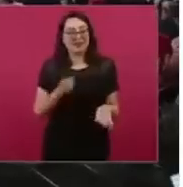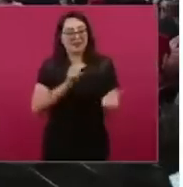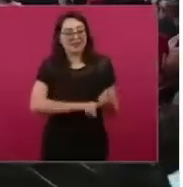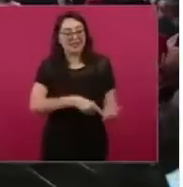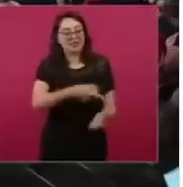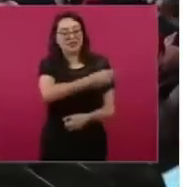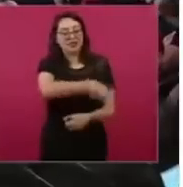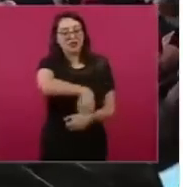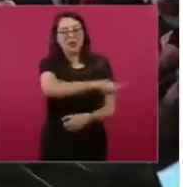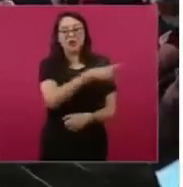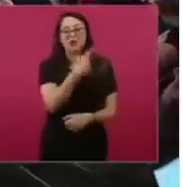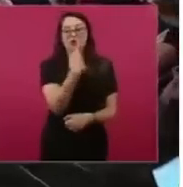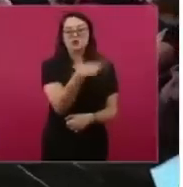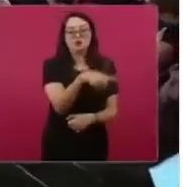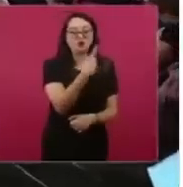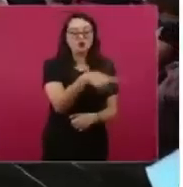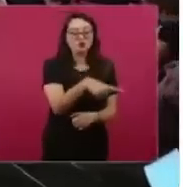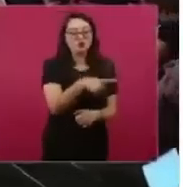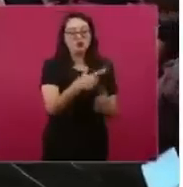los mandamás